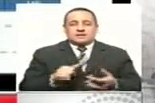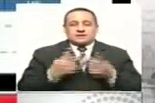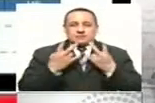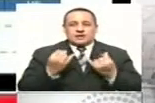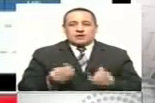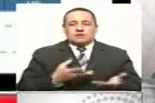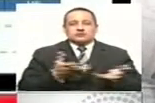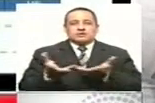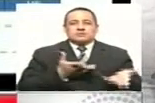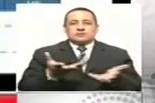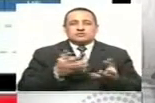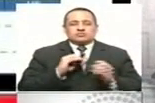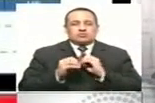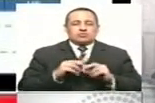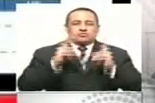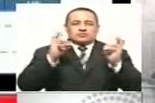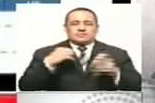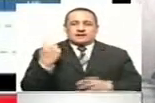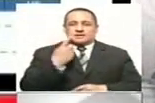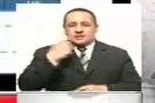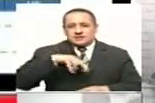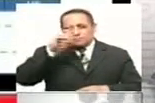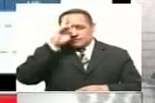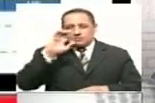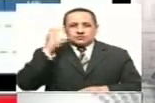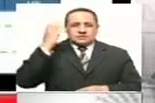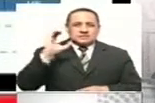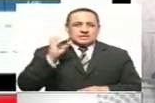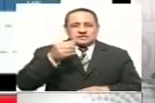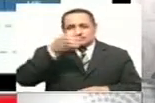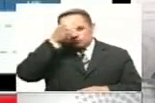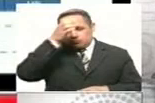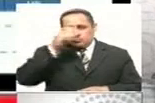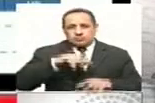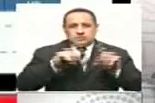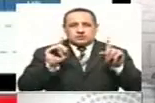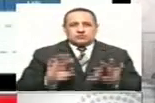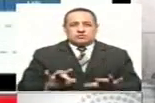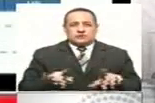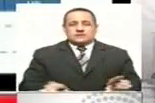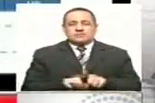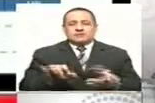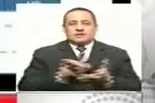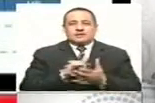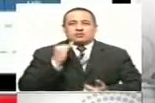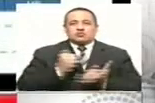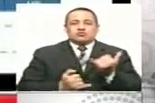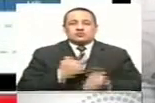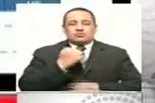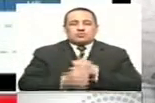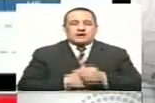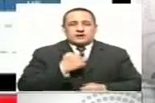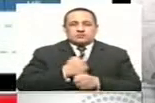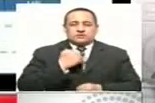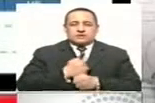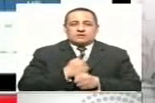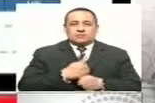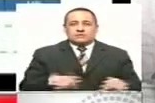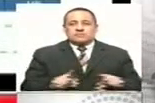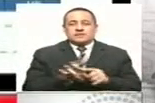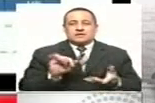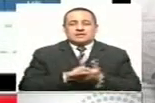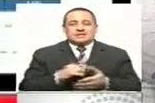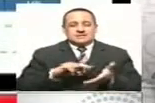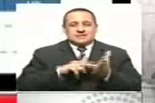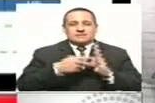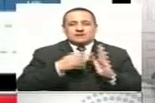los servicios del Sistema Nacional de Ciencia y Tecnología, se encuentran en su último año de ejecución. Entonces